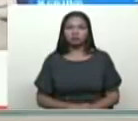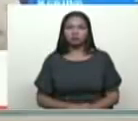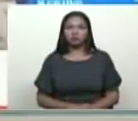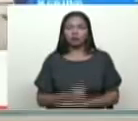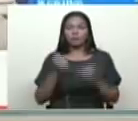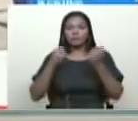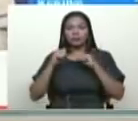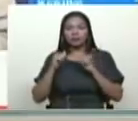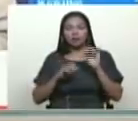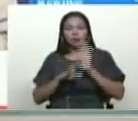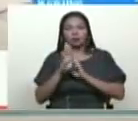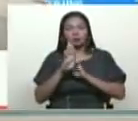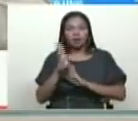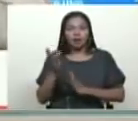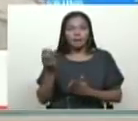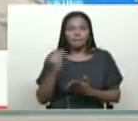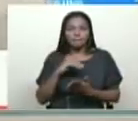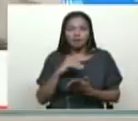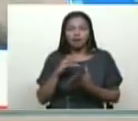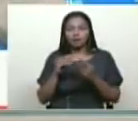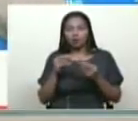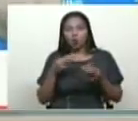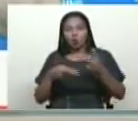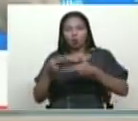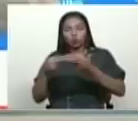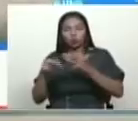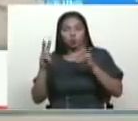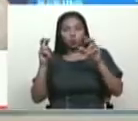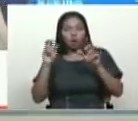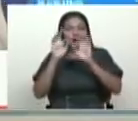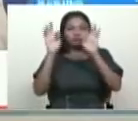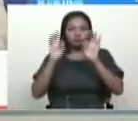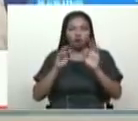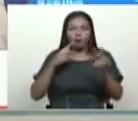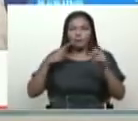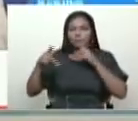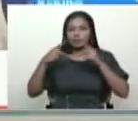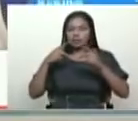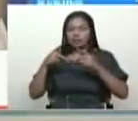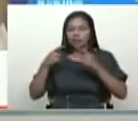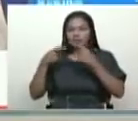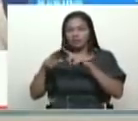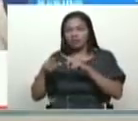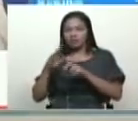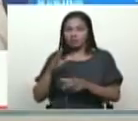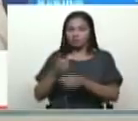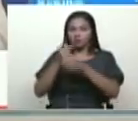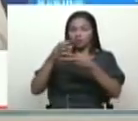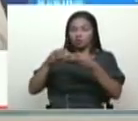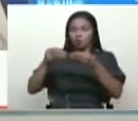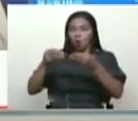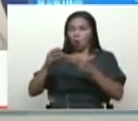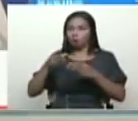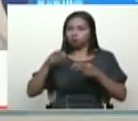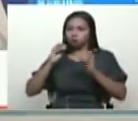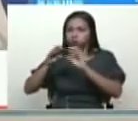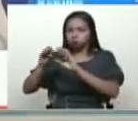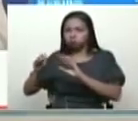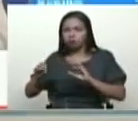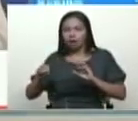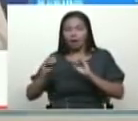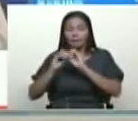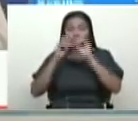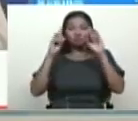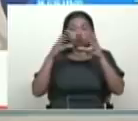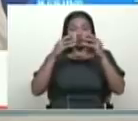ensayar, avanzar en la construcción de un nuevo modelo político que empodere al pueblo, que despierte al